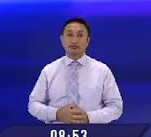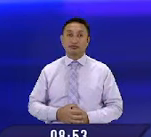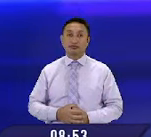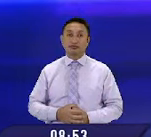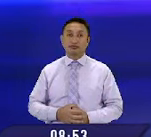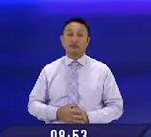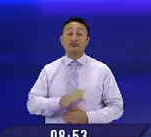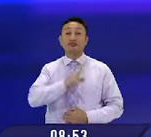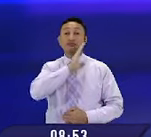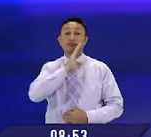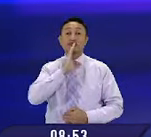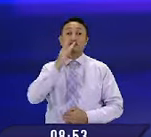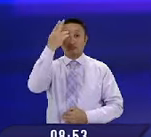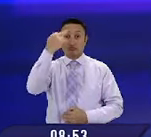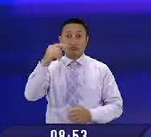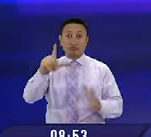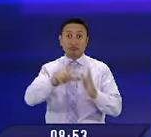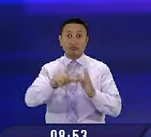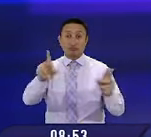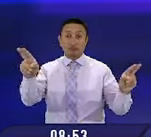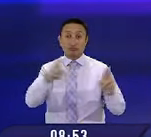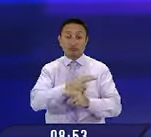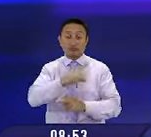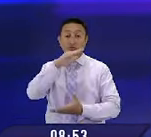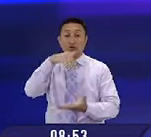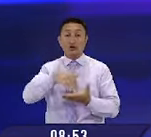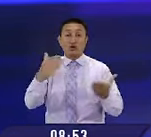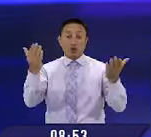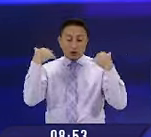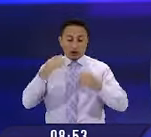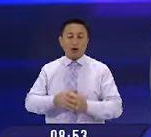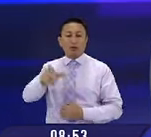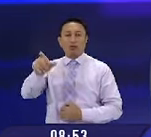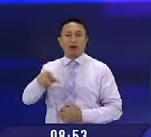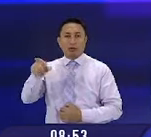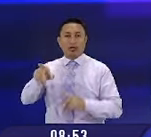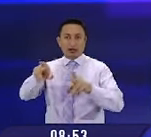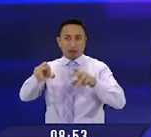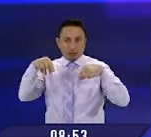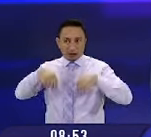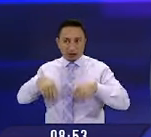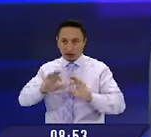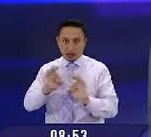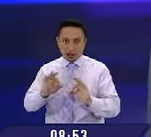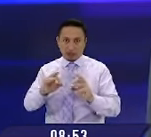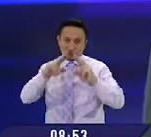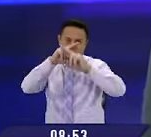fueron clausurados en el centro de Guayaquil porque sus propietarios no contaban con los respectivos